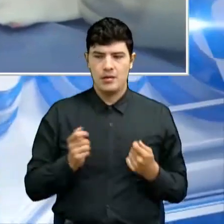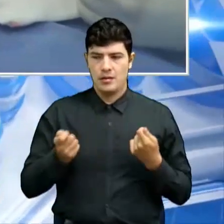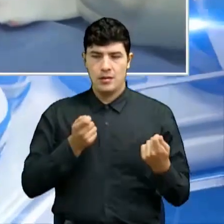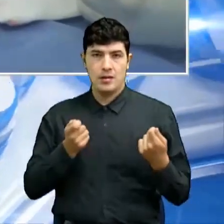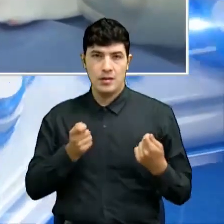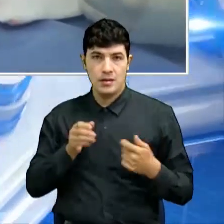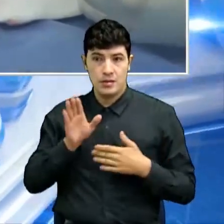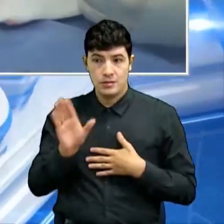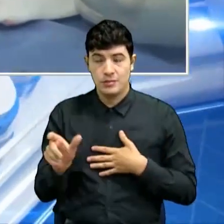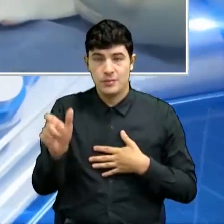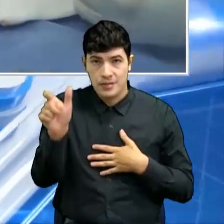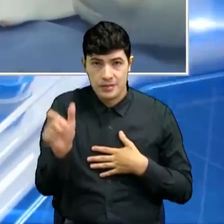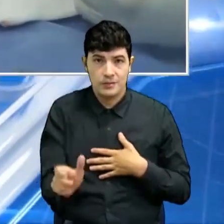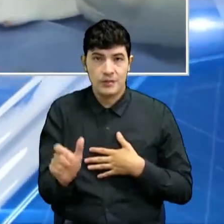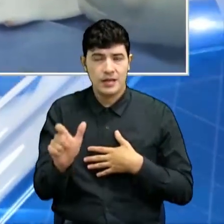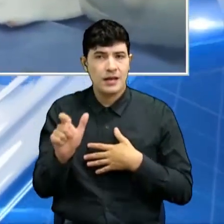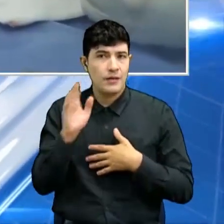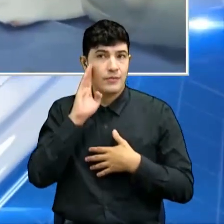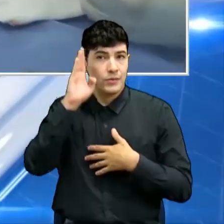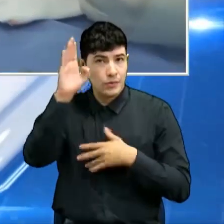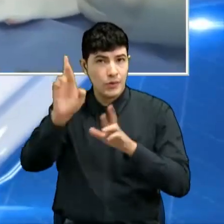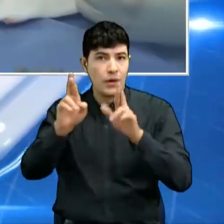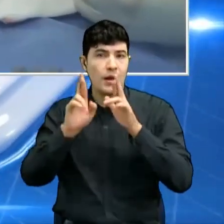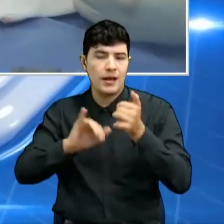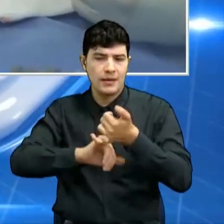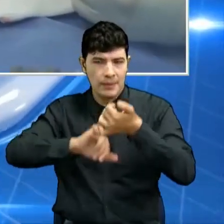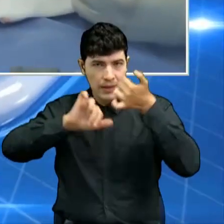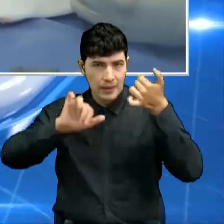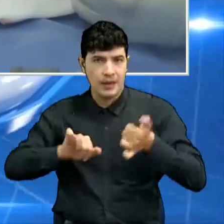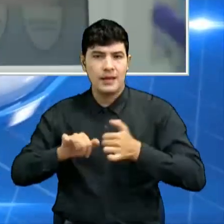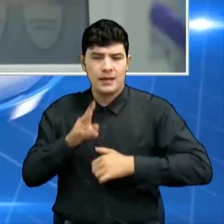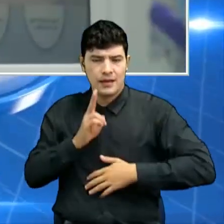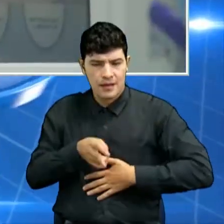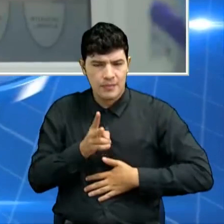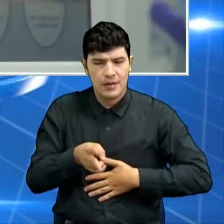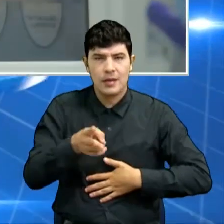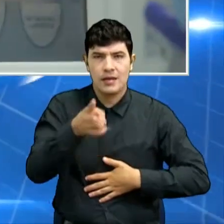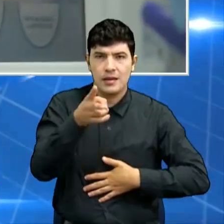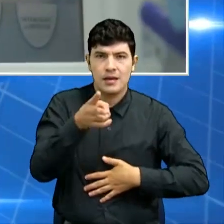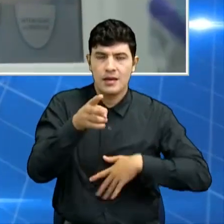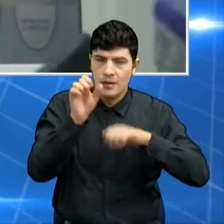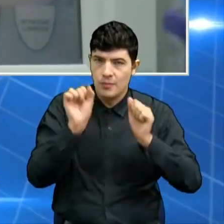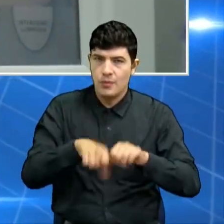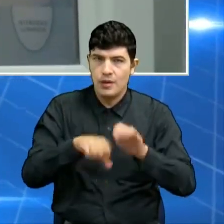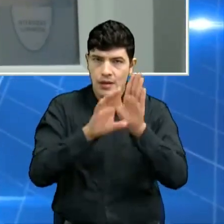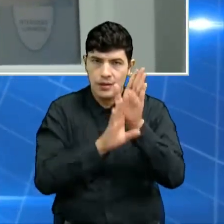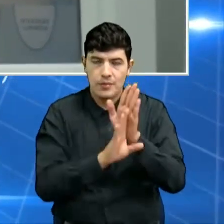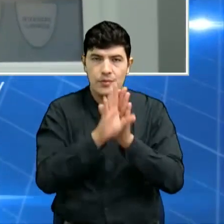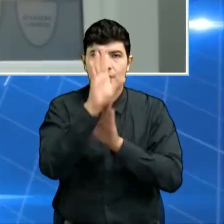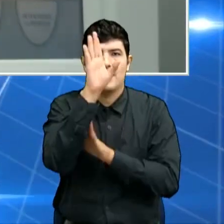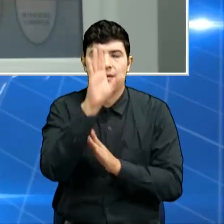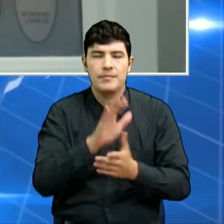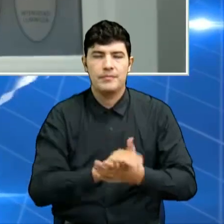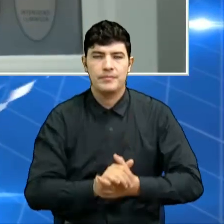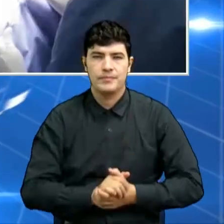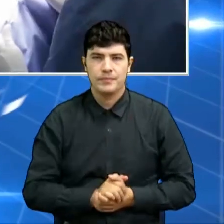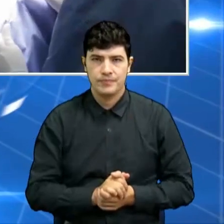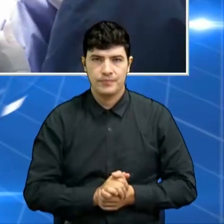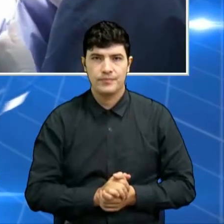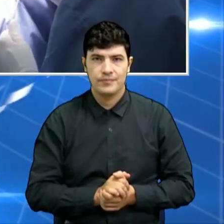paciente idealmente sea independiente, que camine, entonces que tenga control de esfínteres. Este tipo de cosas son las que